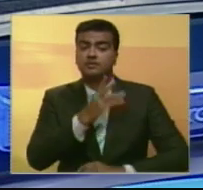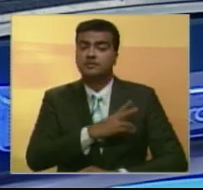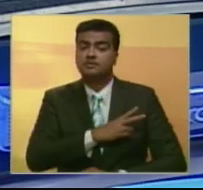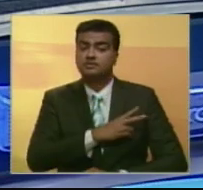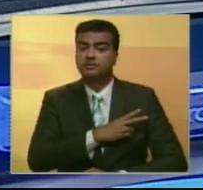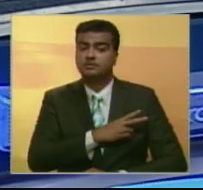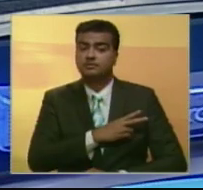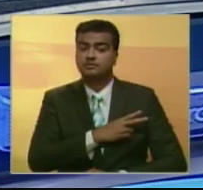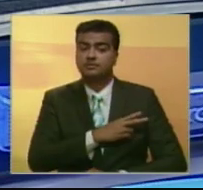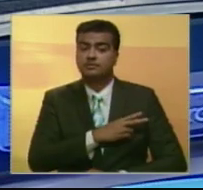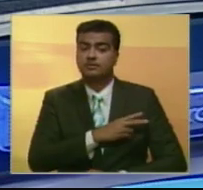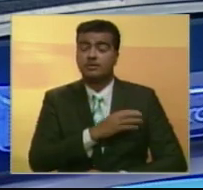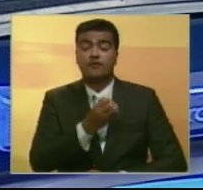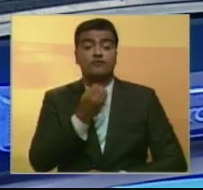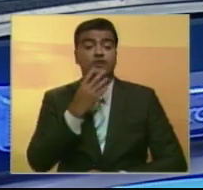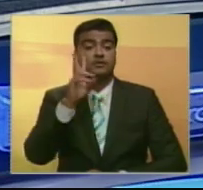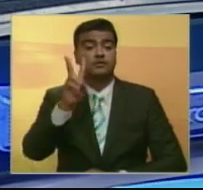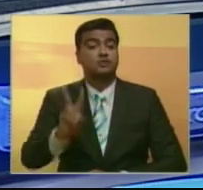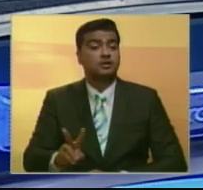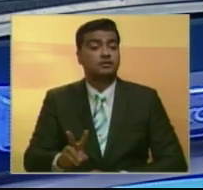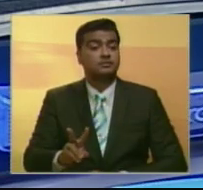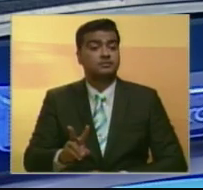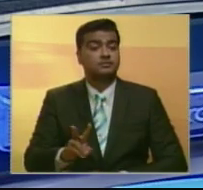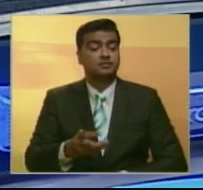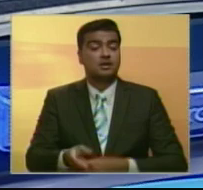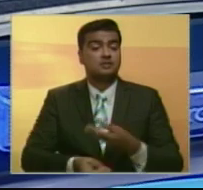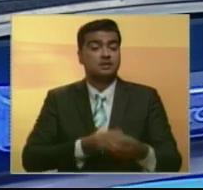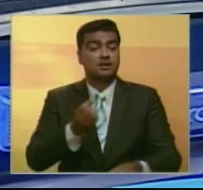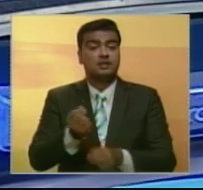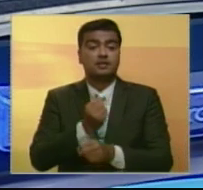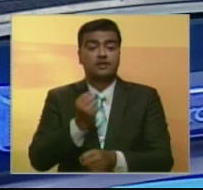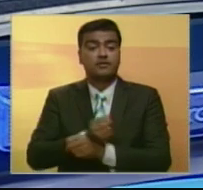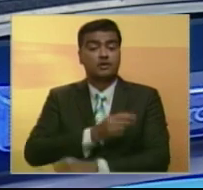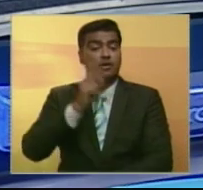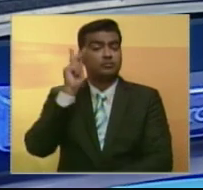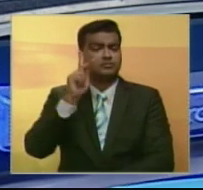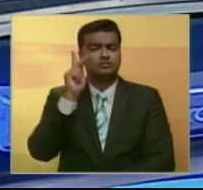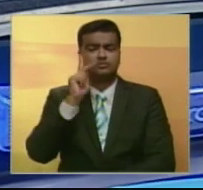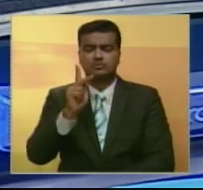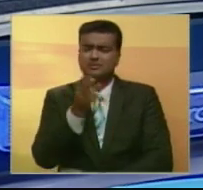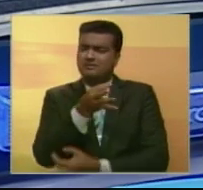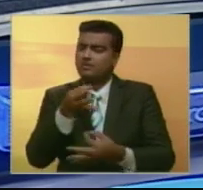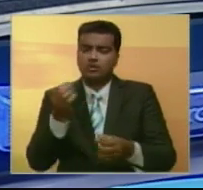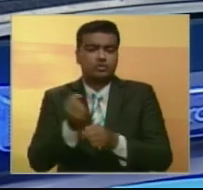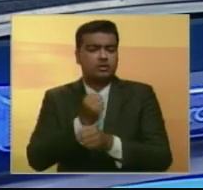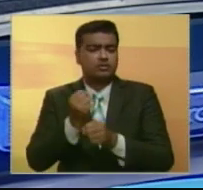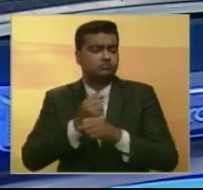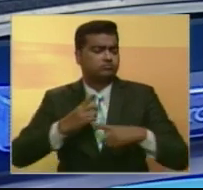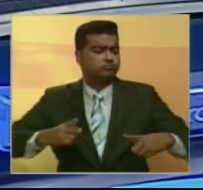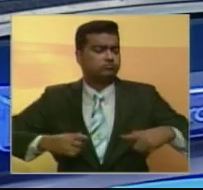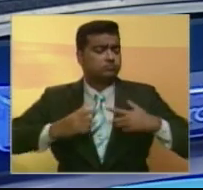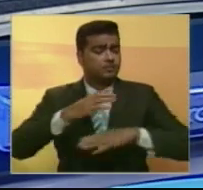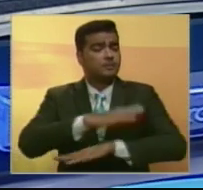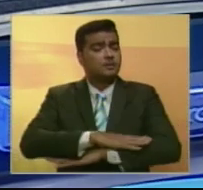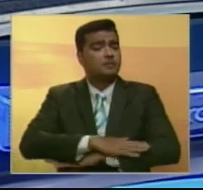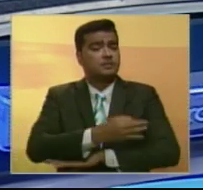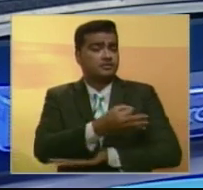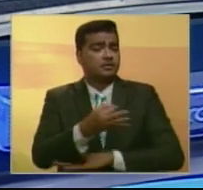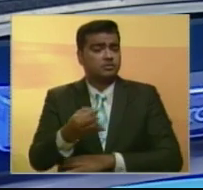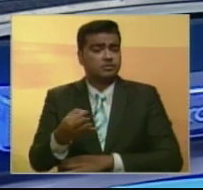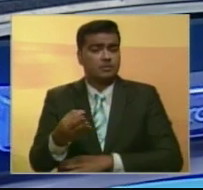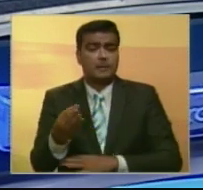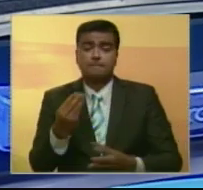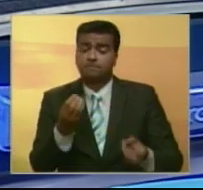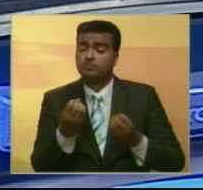Venevisión a los buenos venezolanos que desempeñan la labor de la docencia con mística, con orgullo, con disciplina, porque hacen un